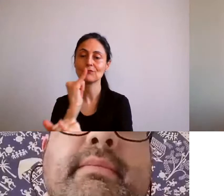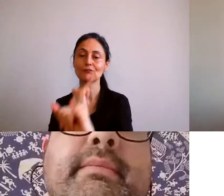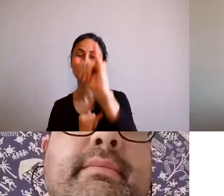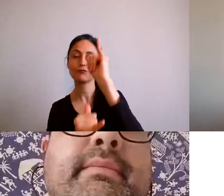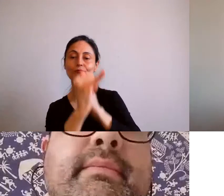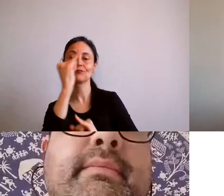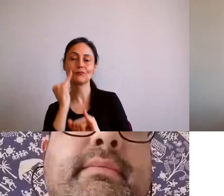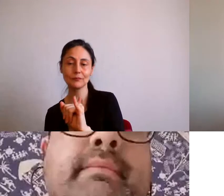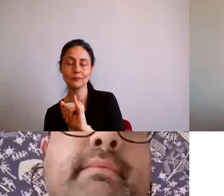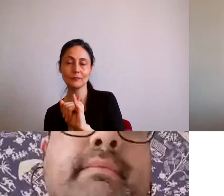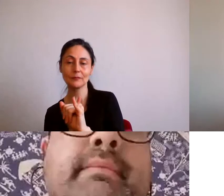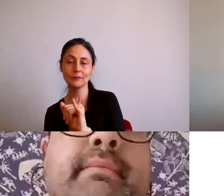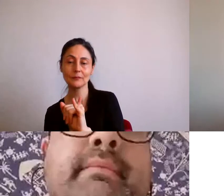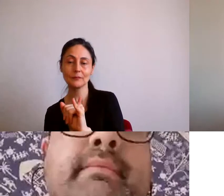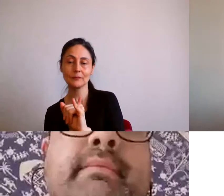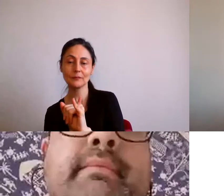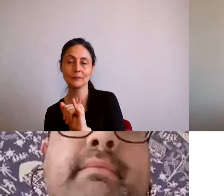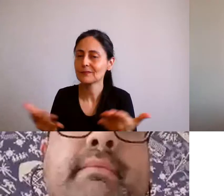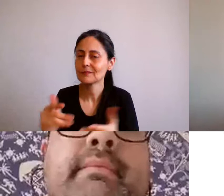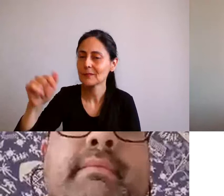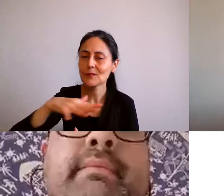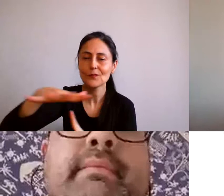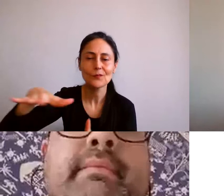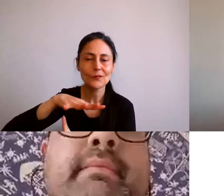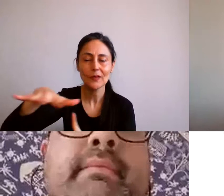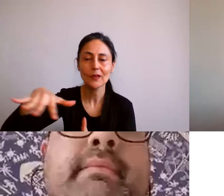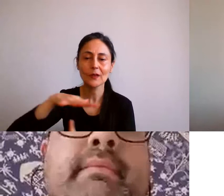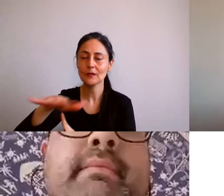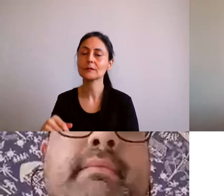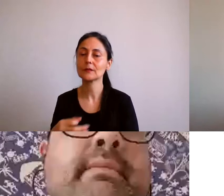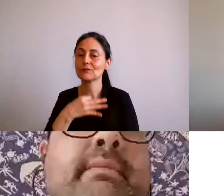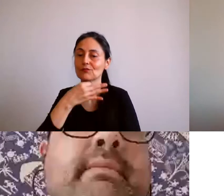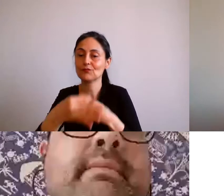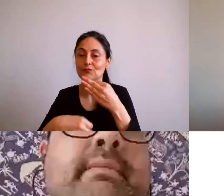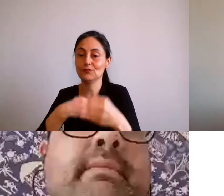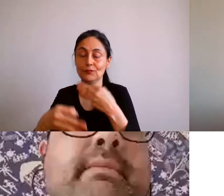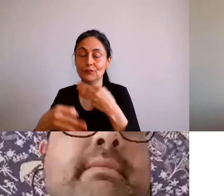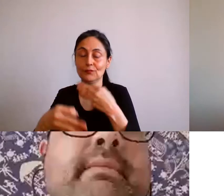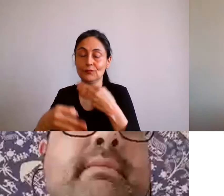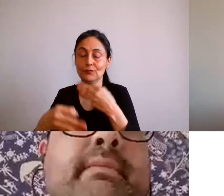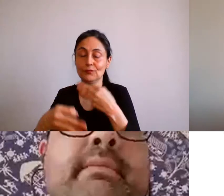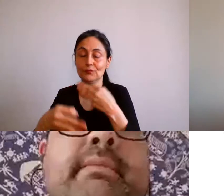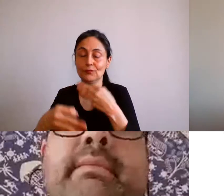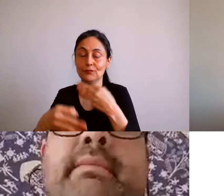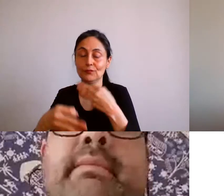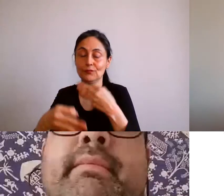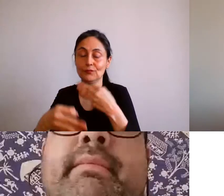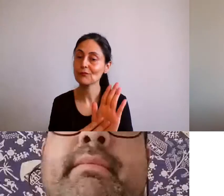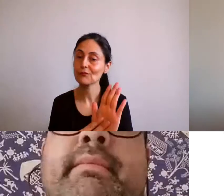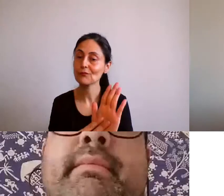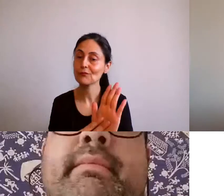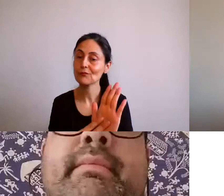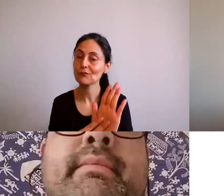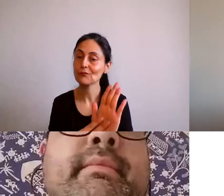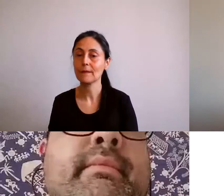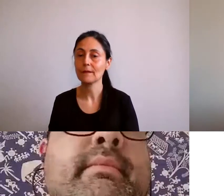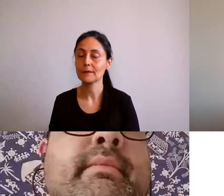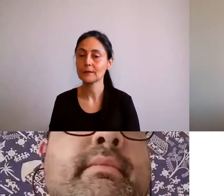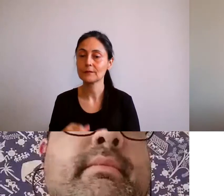esta situación que ustedes lo han dicho en sus intervenciones, venciendo un poco